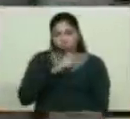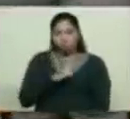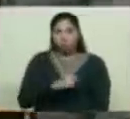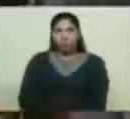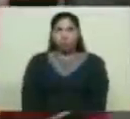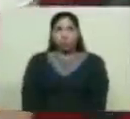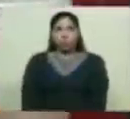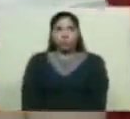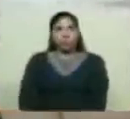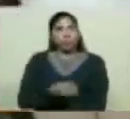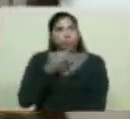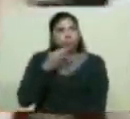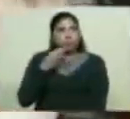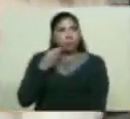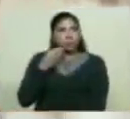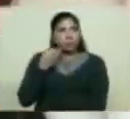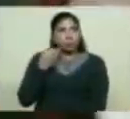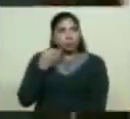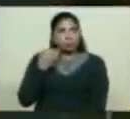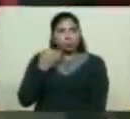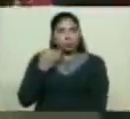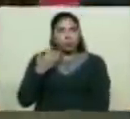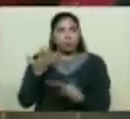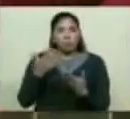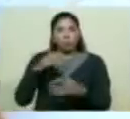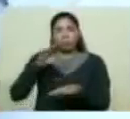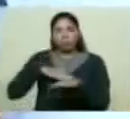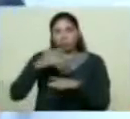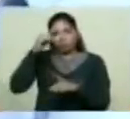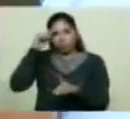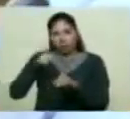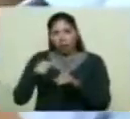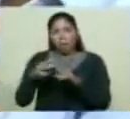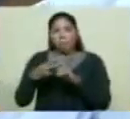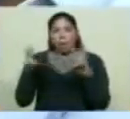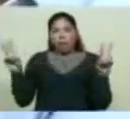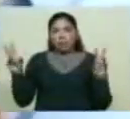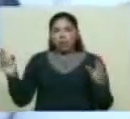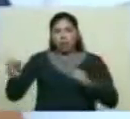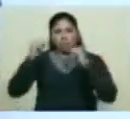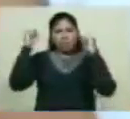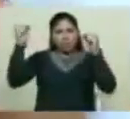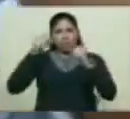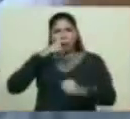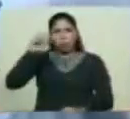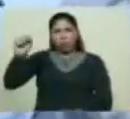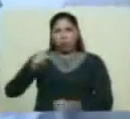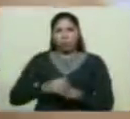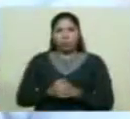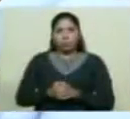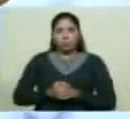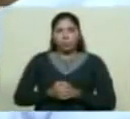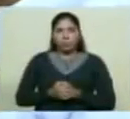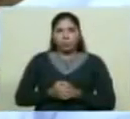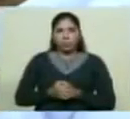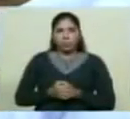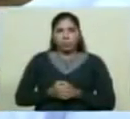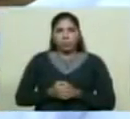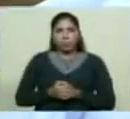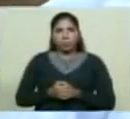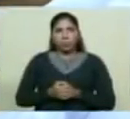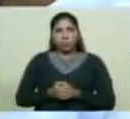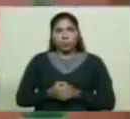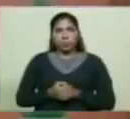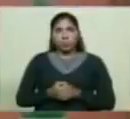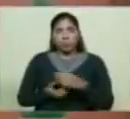el 22 de abril a la batalla por la paz bella maduro el discurso de